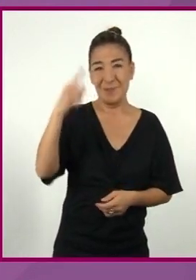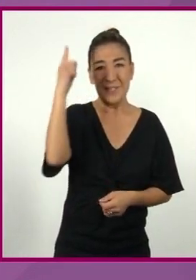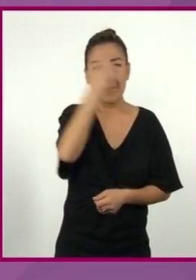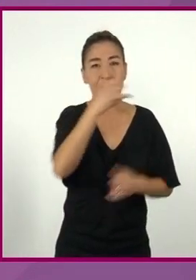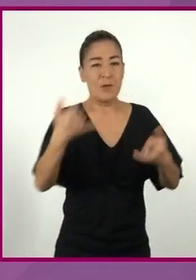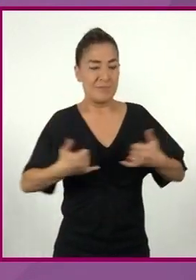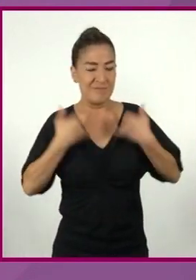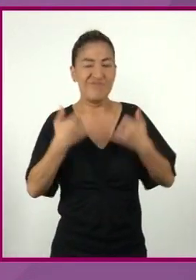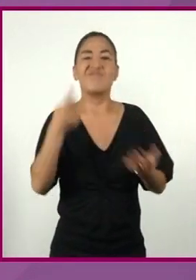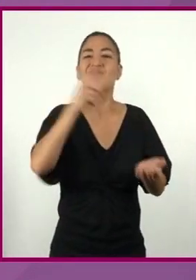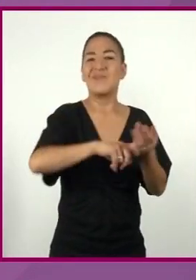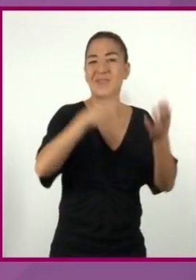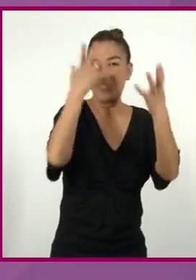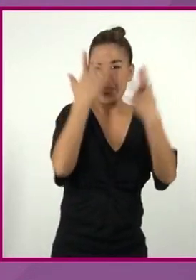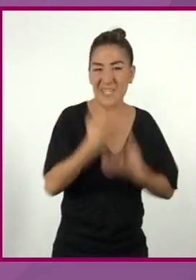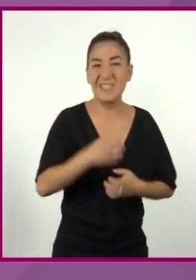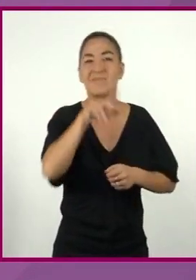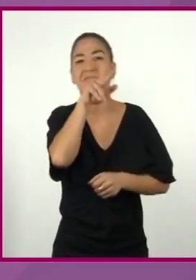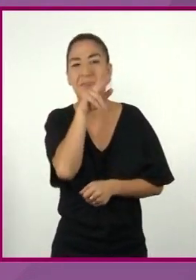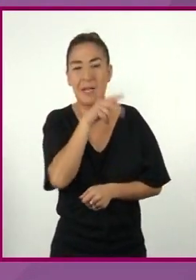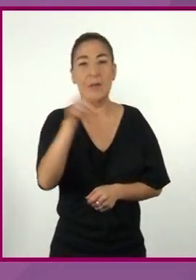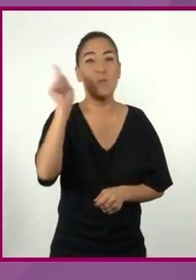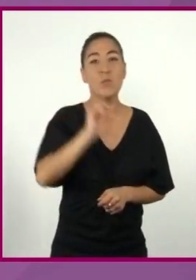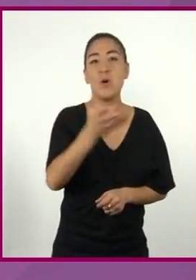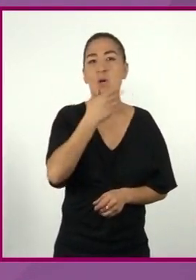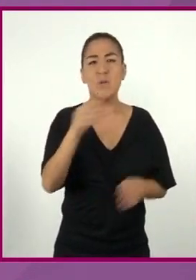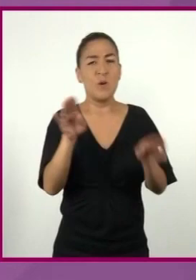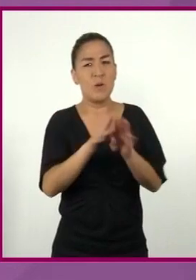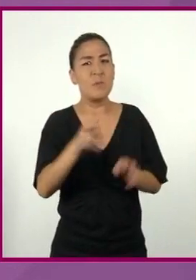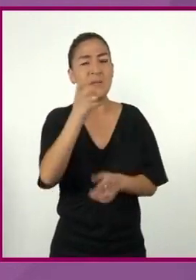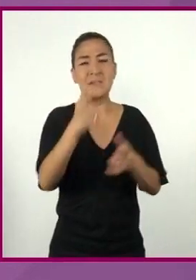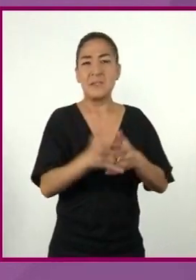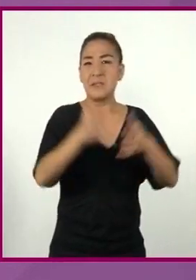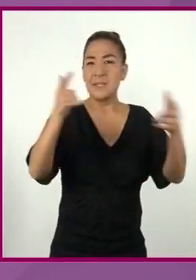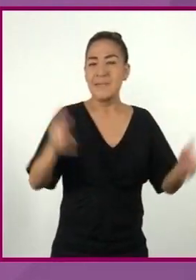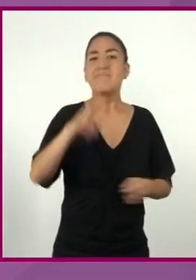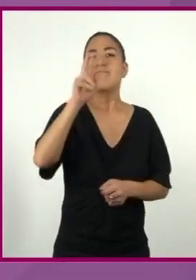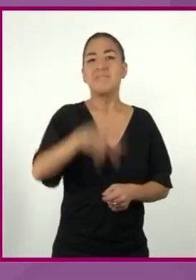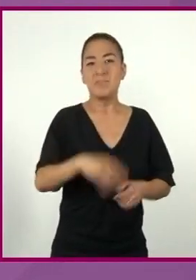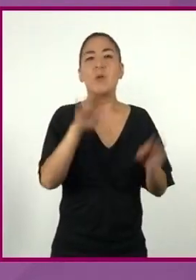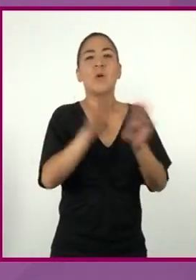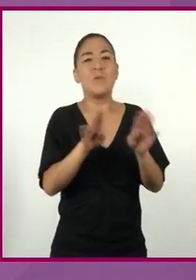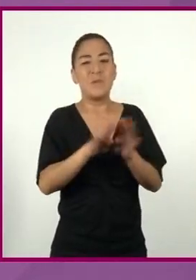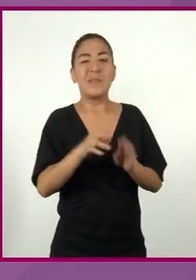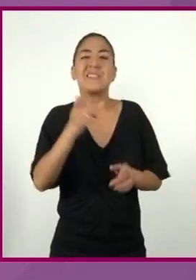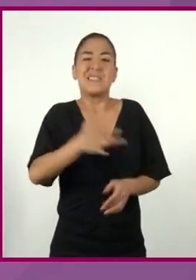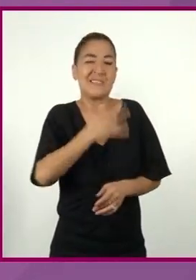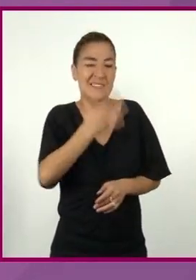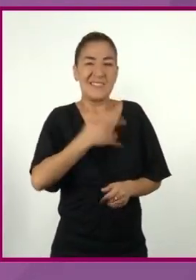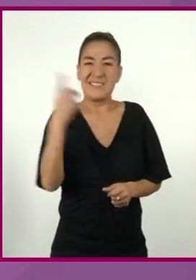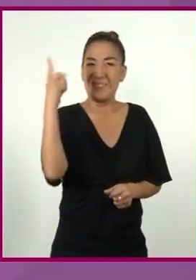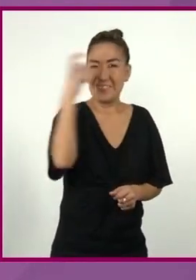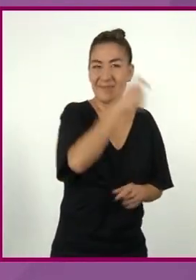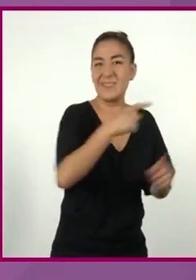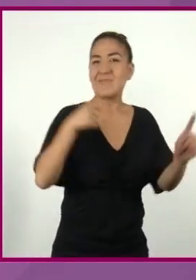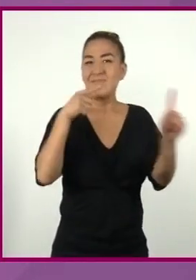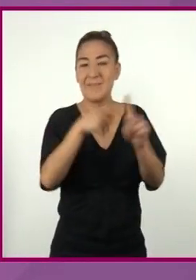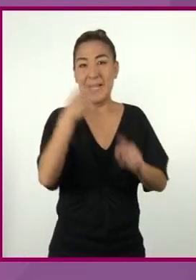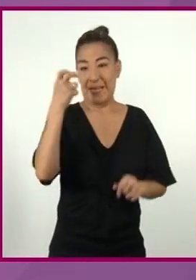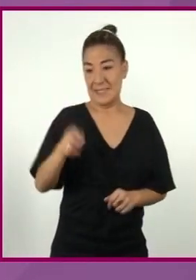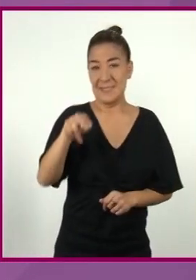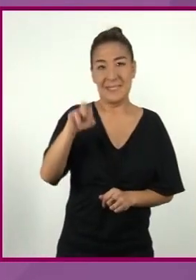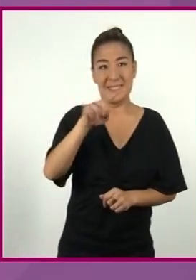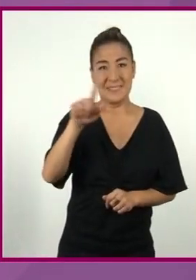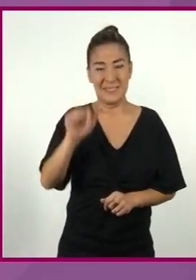angustias, tristezas y desafíos. Los hombres y mujeres más notables de la historia tuvieron muchas veces que sortear grandes obstáculos, y el de